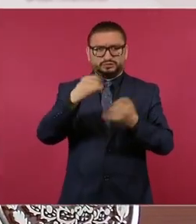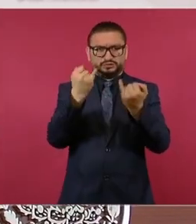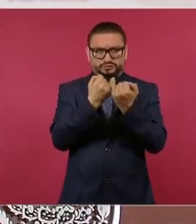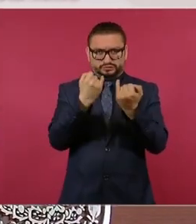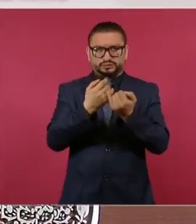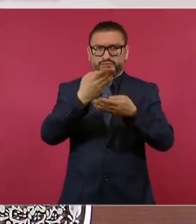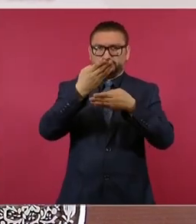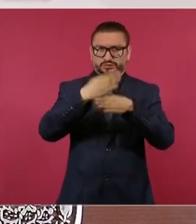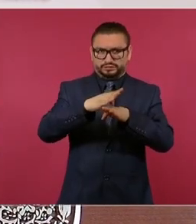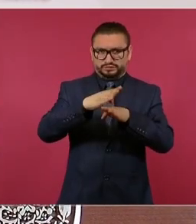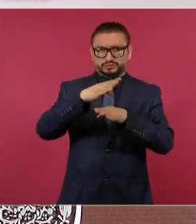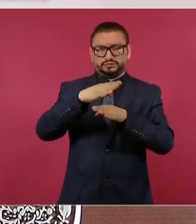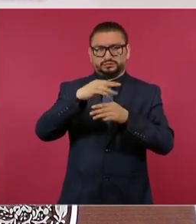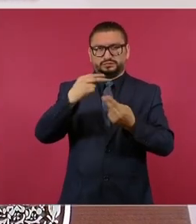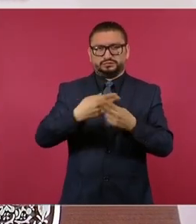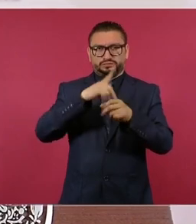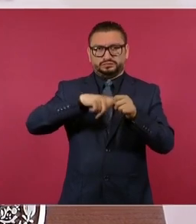Nacional Financiera.